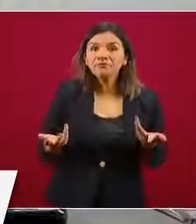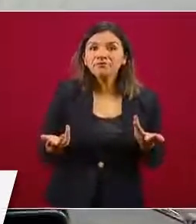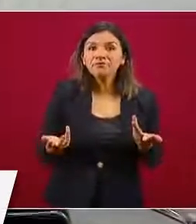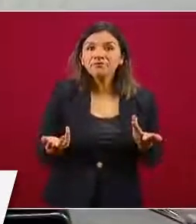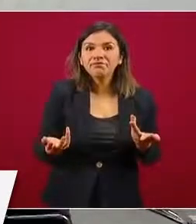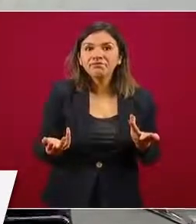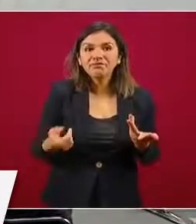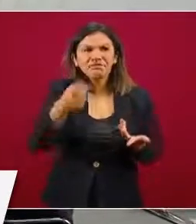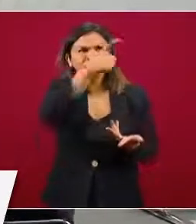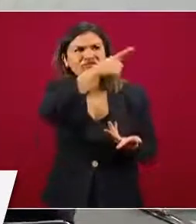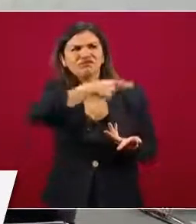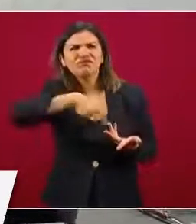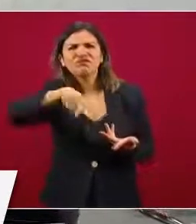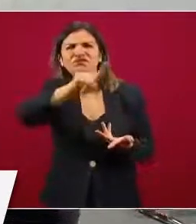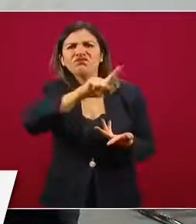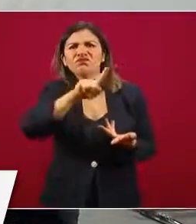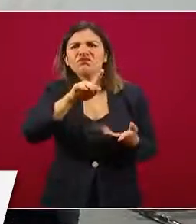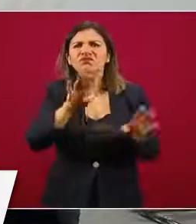de los